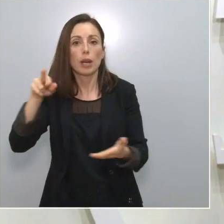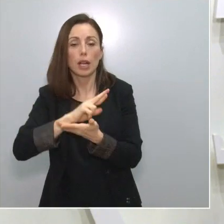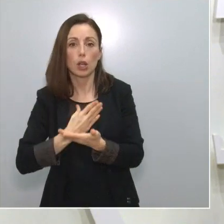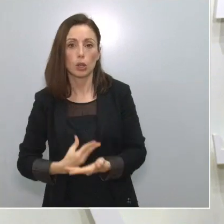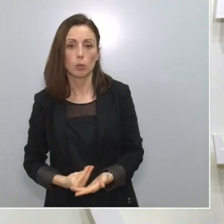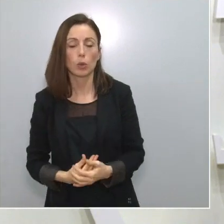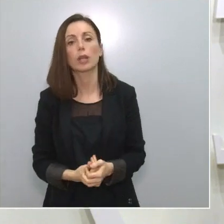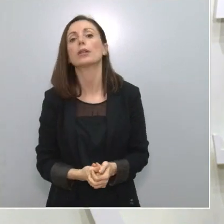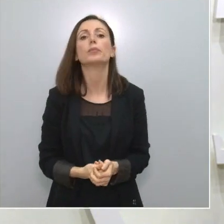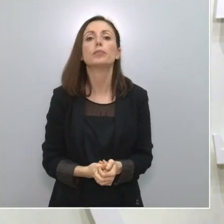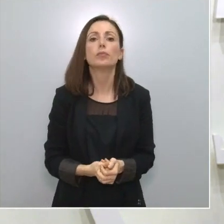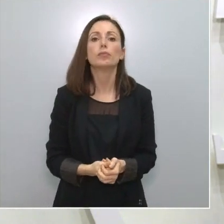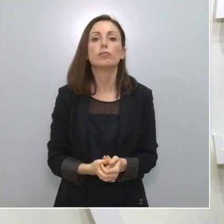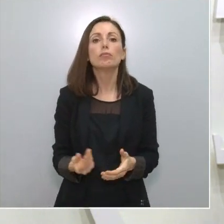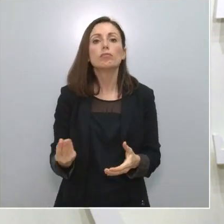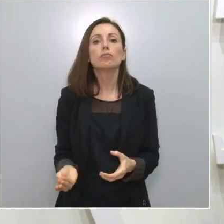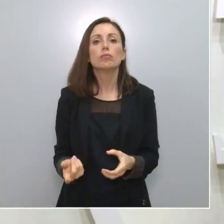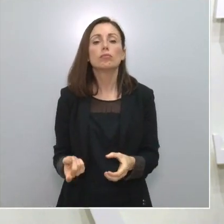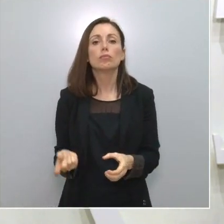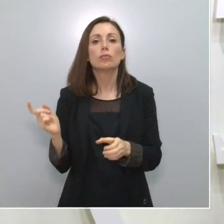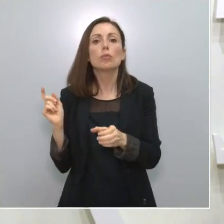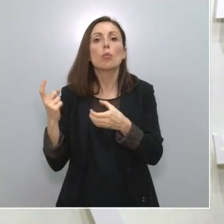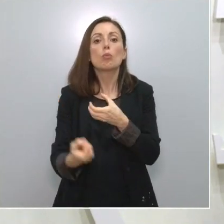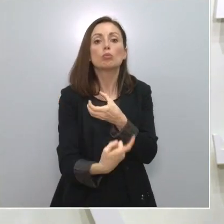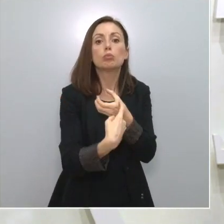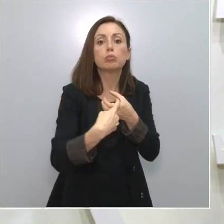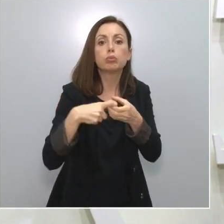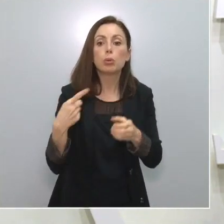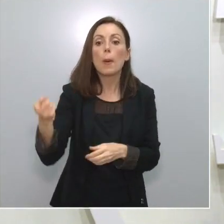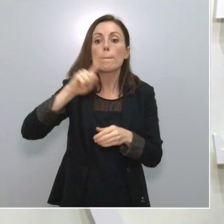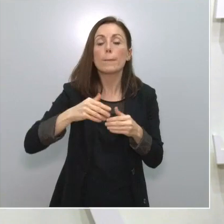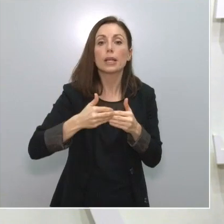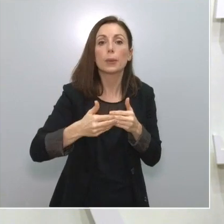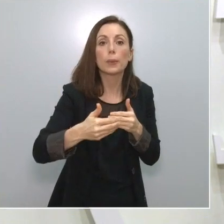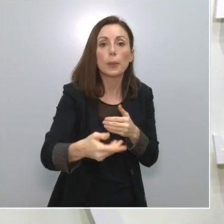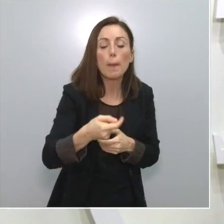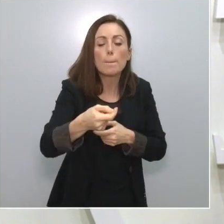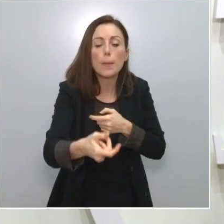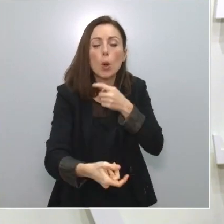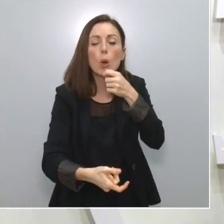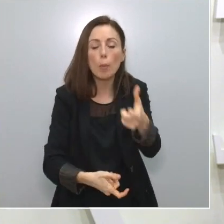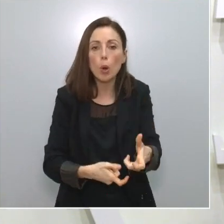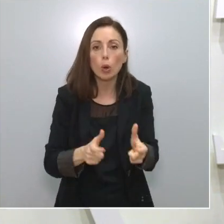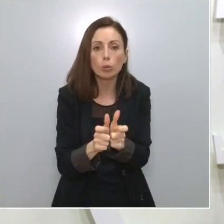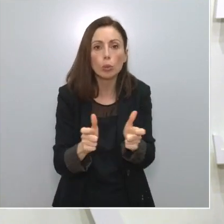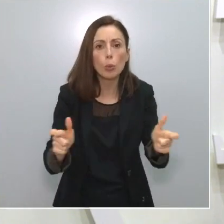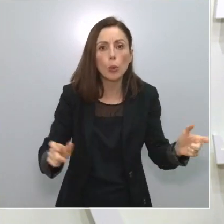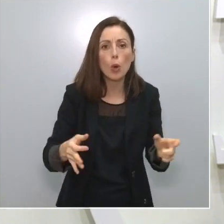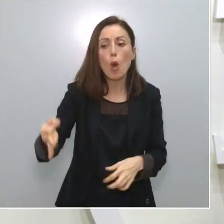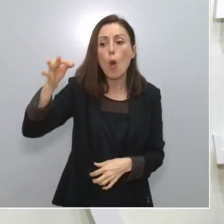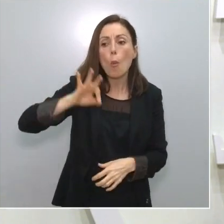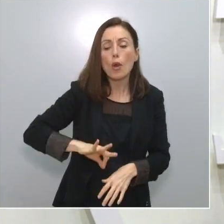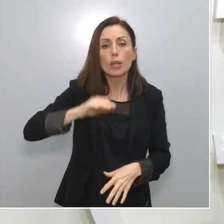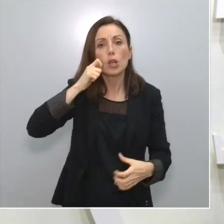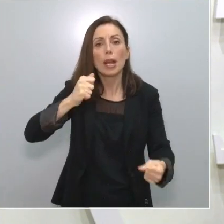PAIMAP. Se incorporarán a partir del próximo mes y de forma progresiva y permanente estos profesionales sanitarios en los puestos